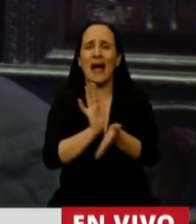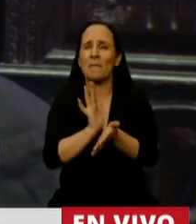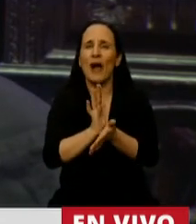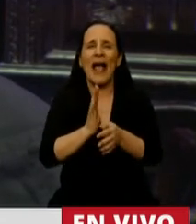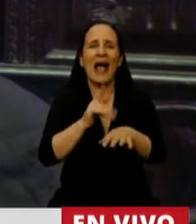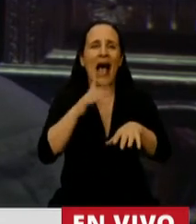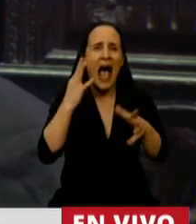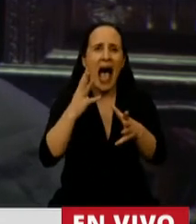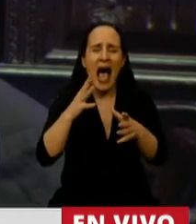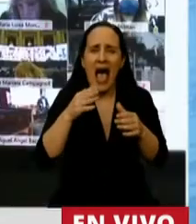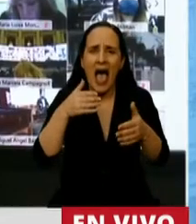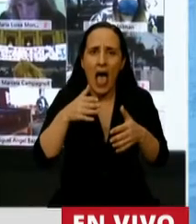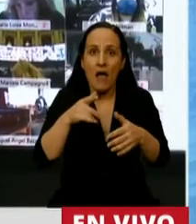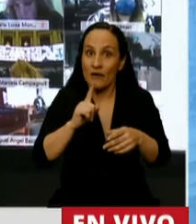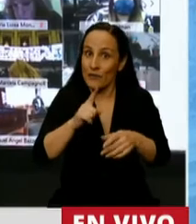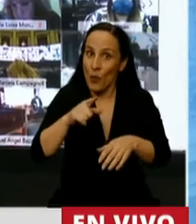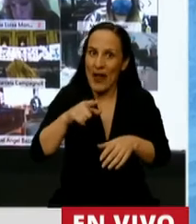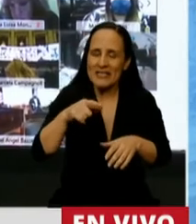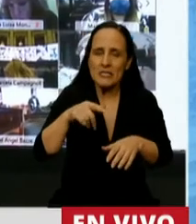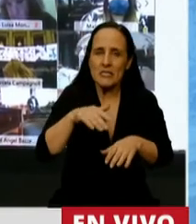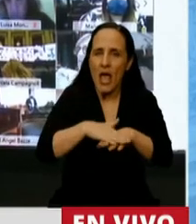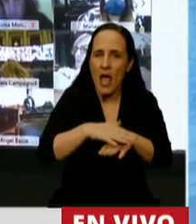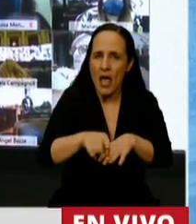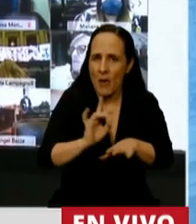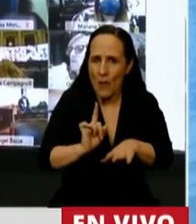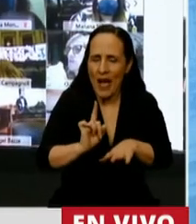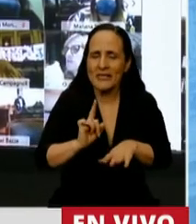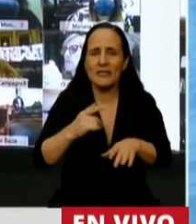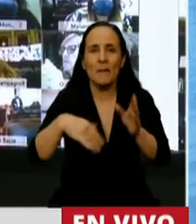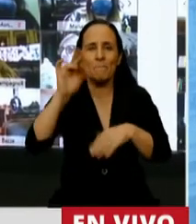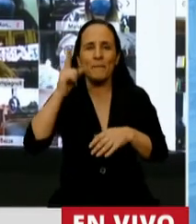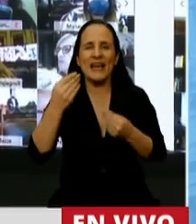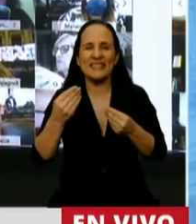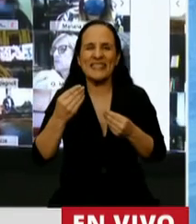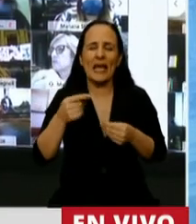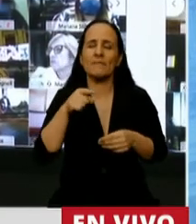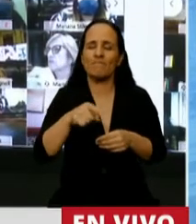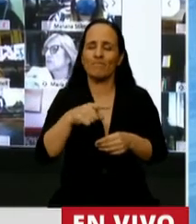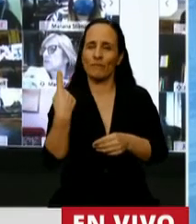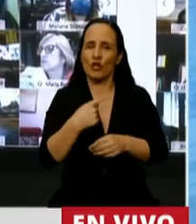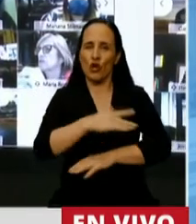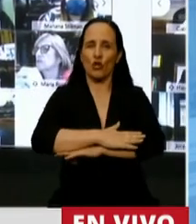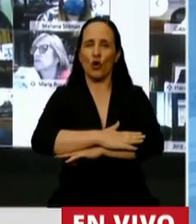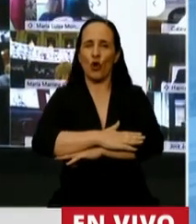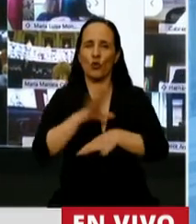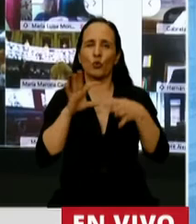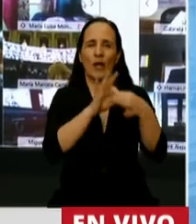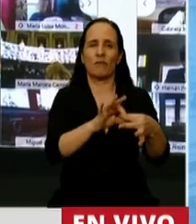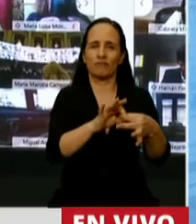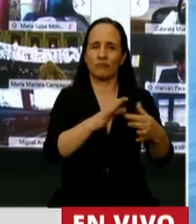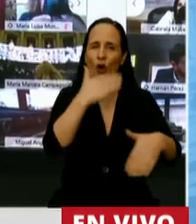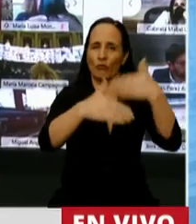para mí esa enfermedad de fondo está relacionado mucho más con nuestra actitud frente al crecimiento y al progreso